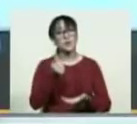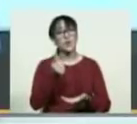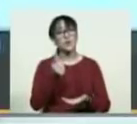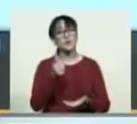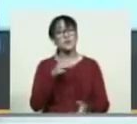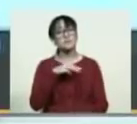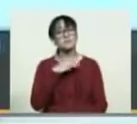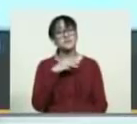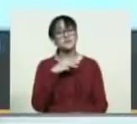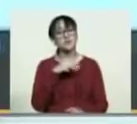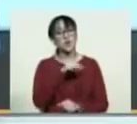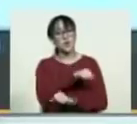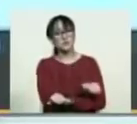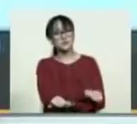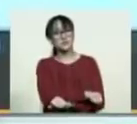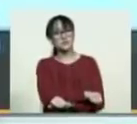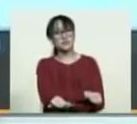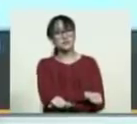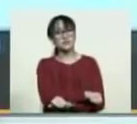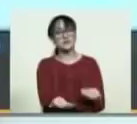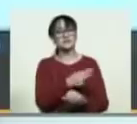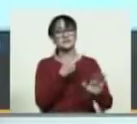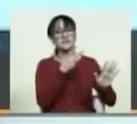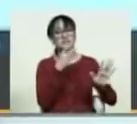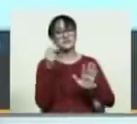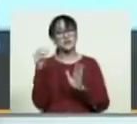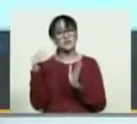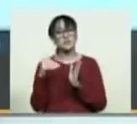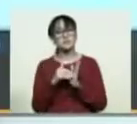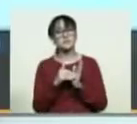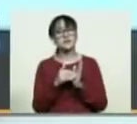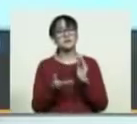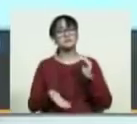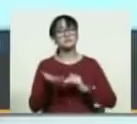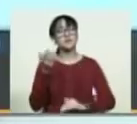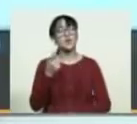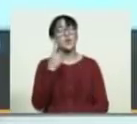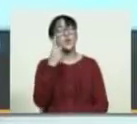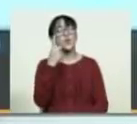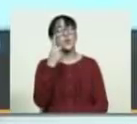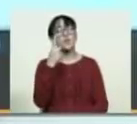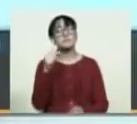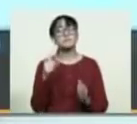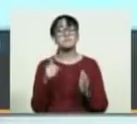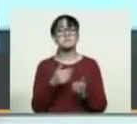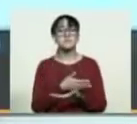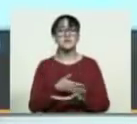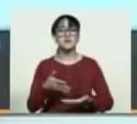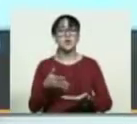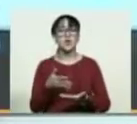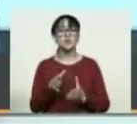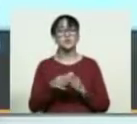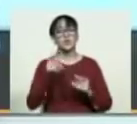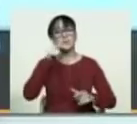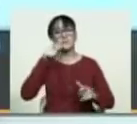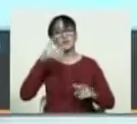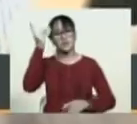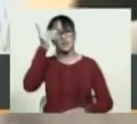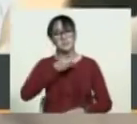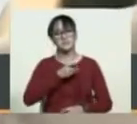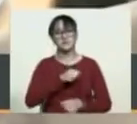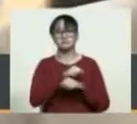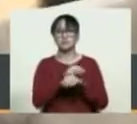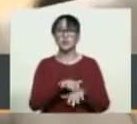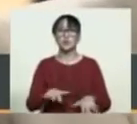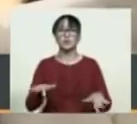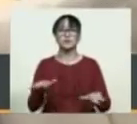la Gran Misión José Gregorio Hernández de 700.000 bolívares a 1.000.000 de bolívares para todas las personas con alguna